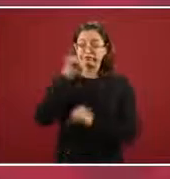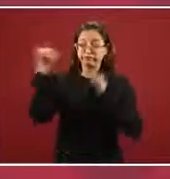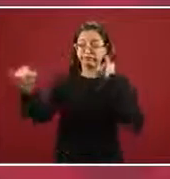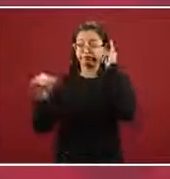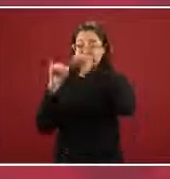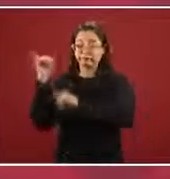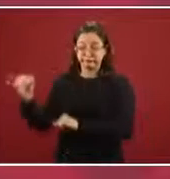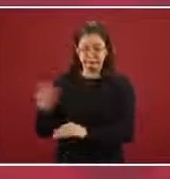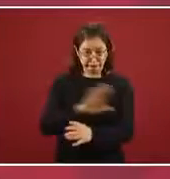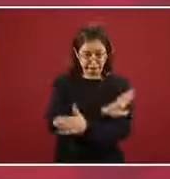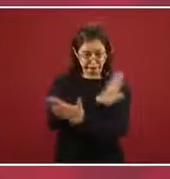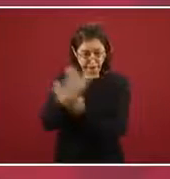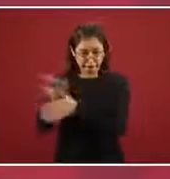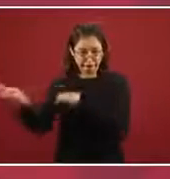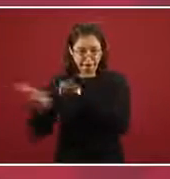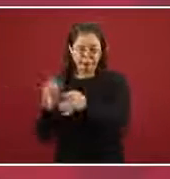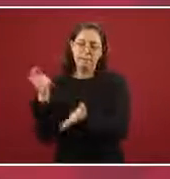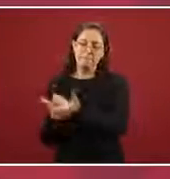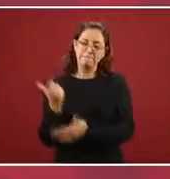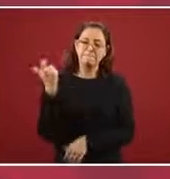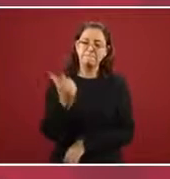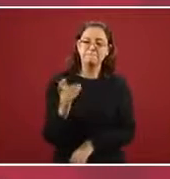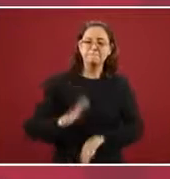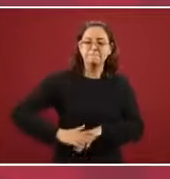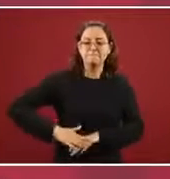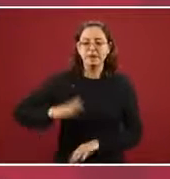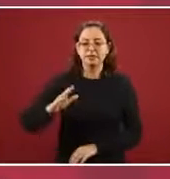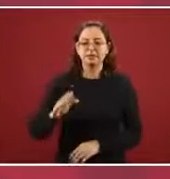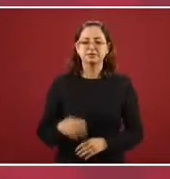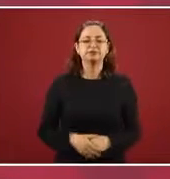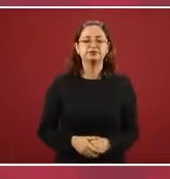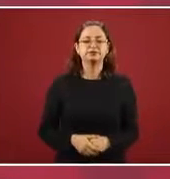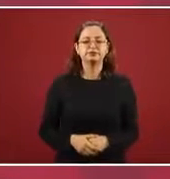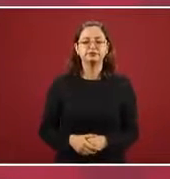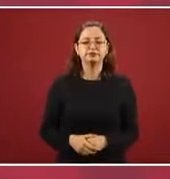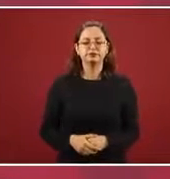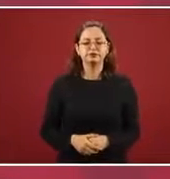Eso es lo que estamos haciendo. Entonces, hay